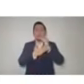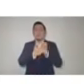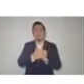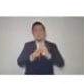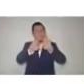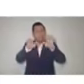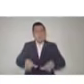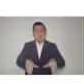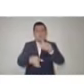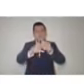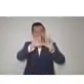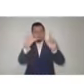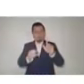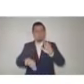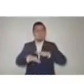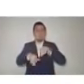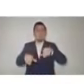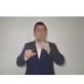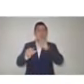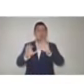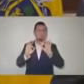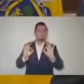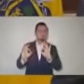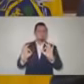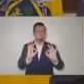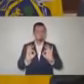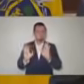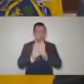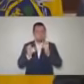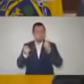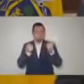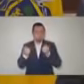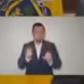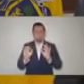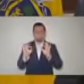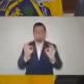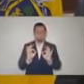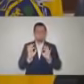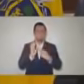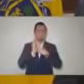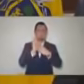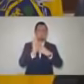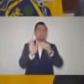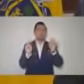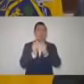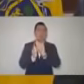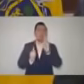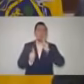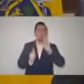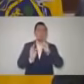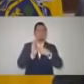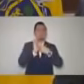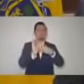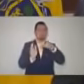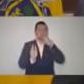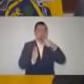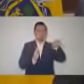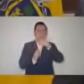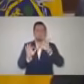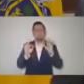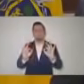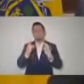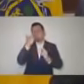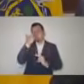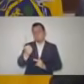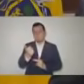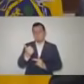bajas de todo méxico nuestra estrategia ha funcionado bien y el esfuerzo de todos ha valido la pena desafortunadamente el